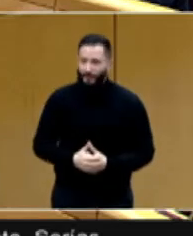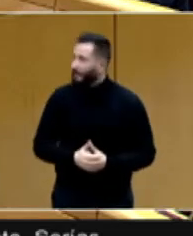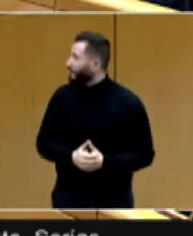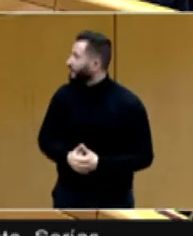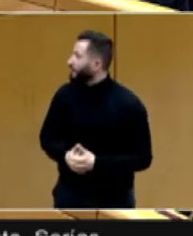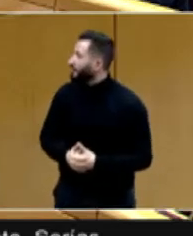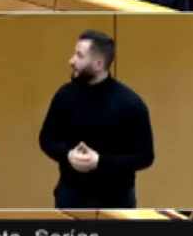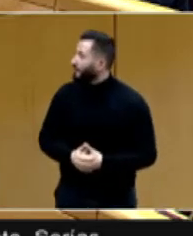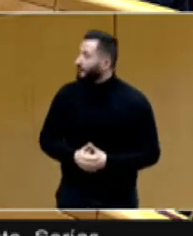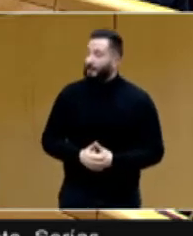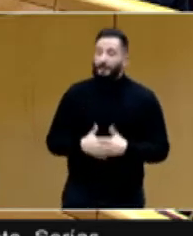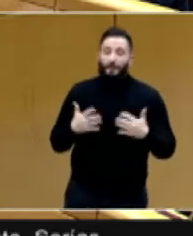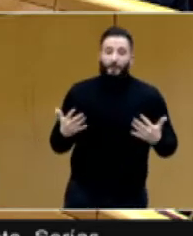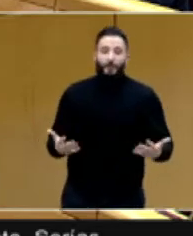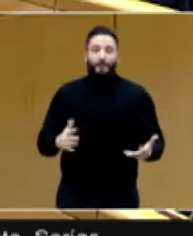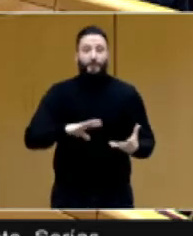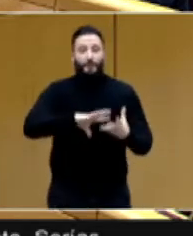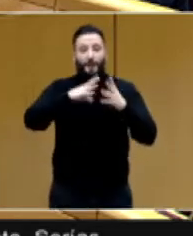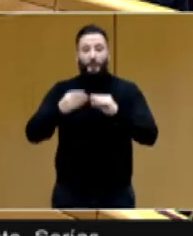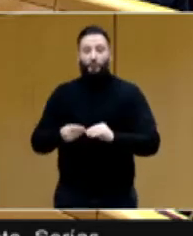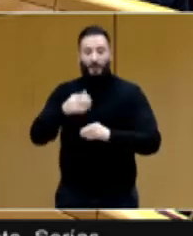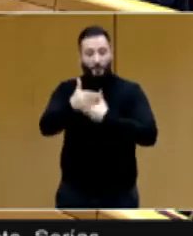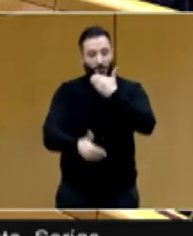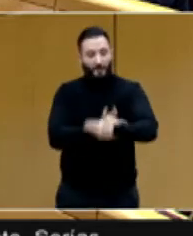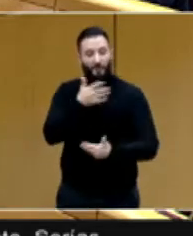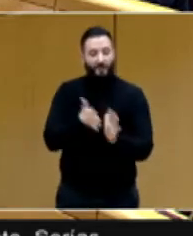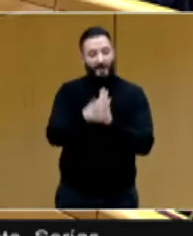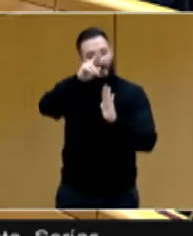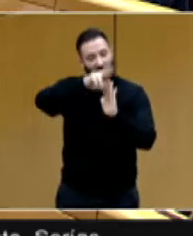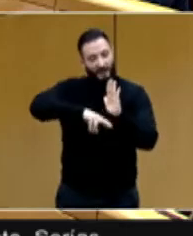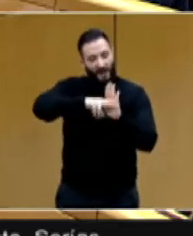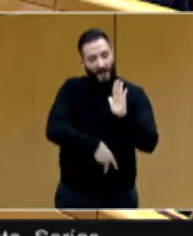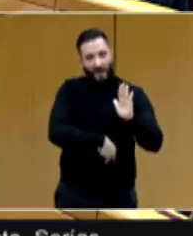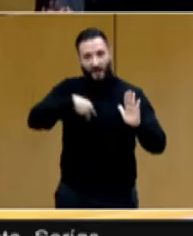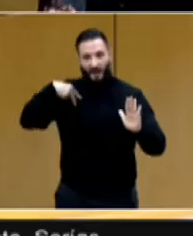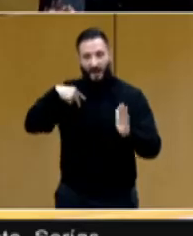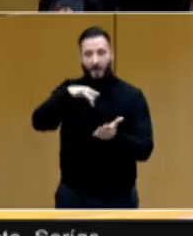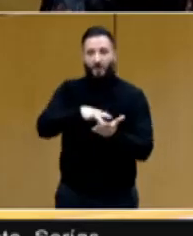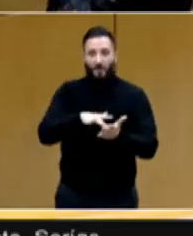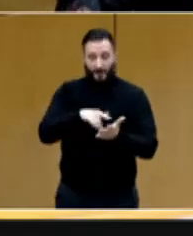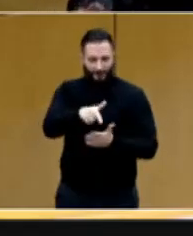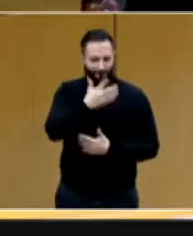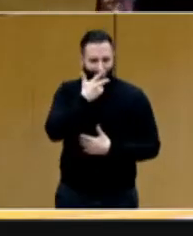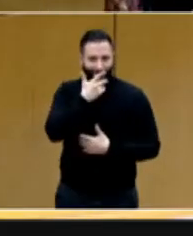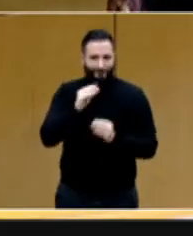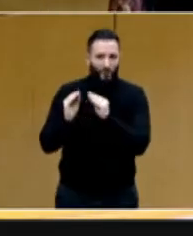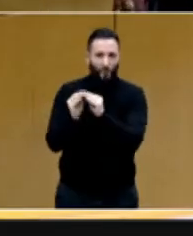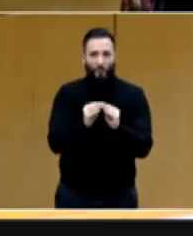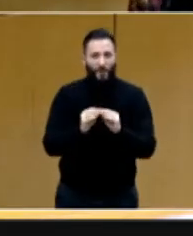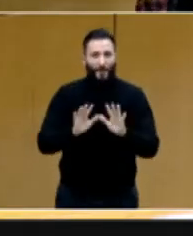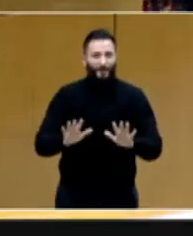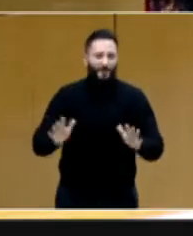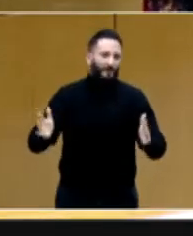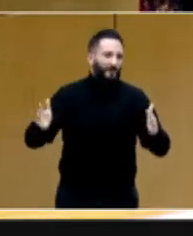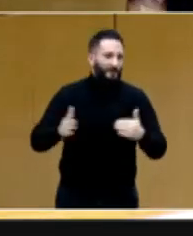del procedimiento es que hay una regla general que es aplicable comúnmente pero que en determinados supuestos